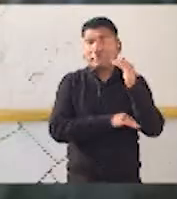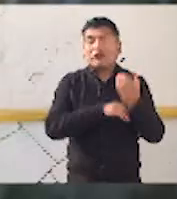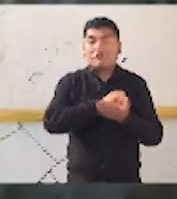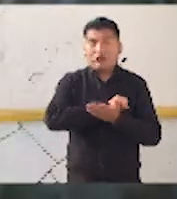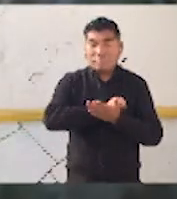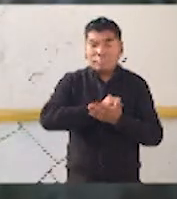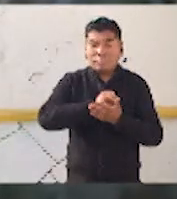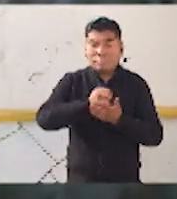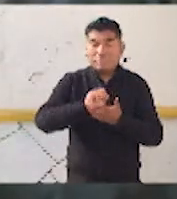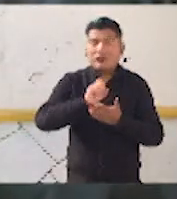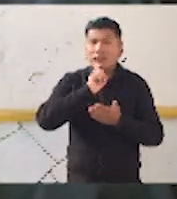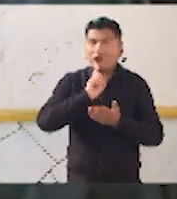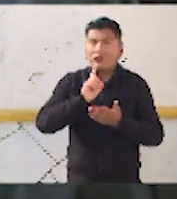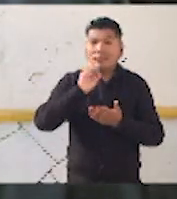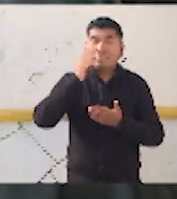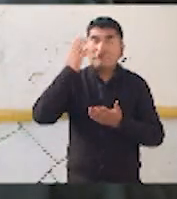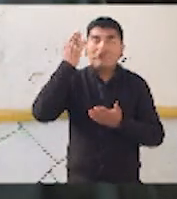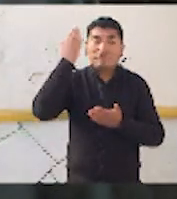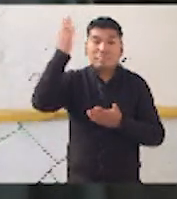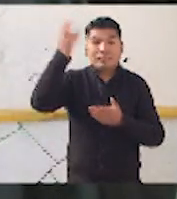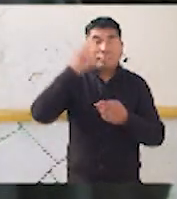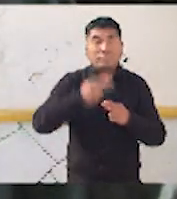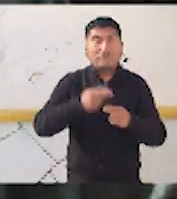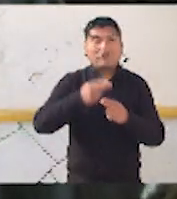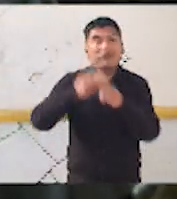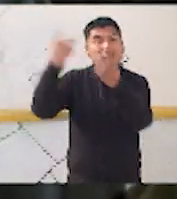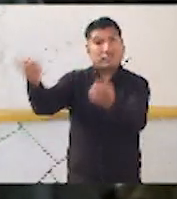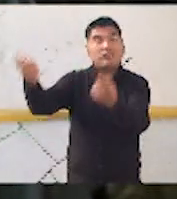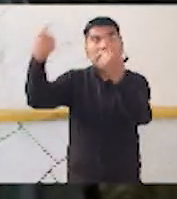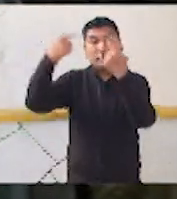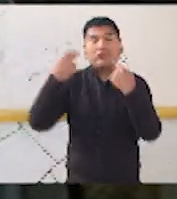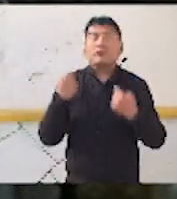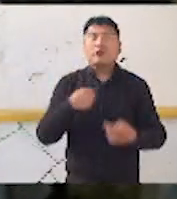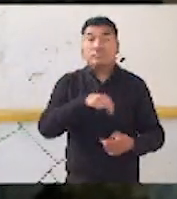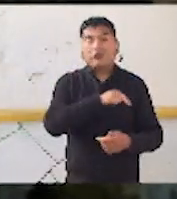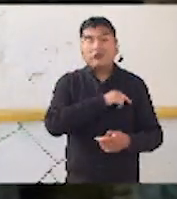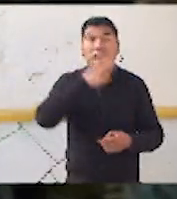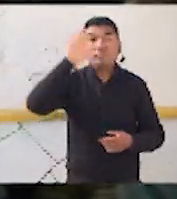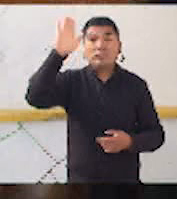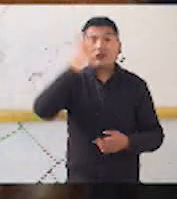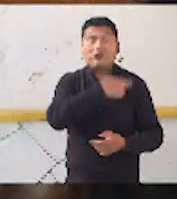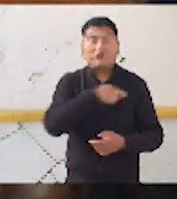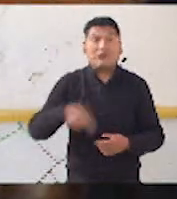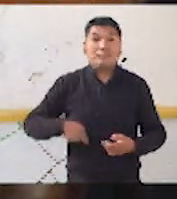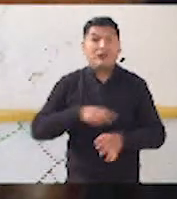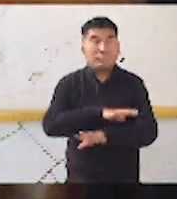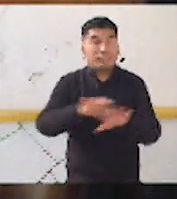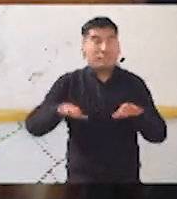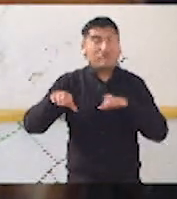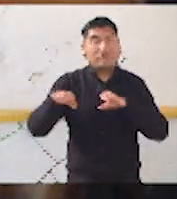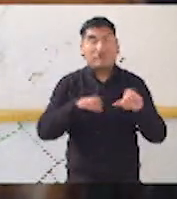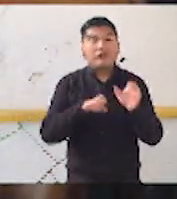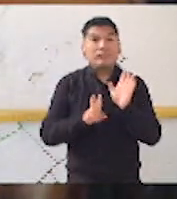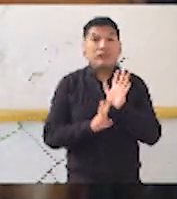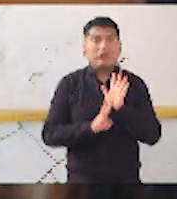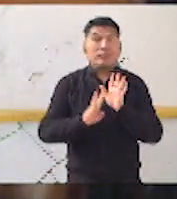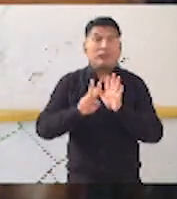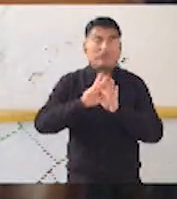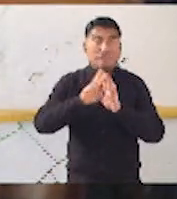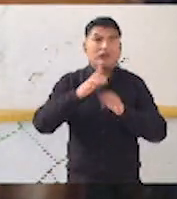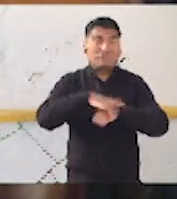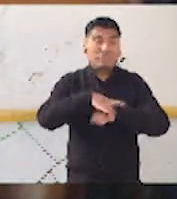cielo, santificado sea tu nombre. Venga a nosotros tu reino. Hágase